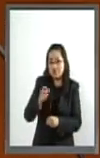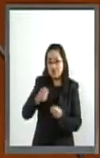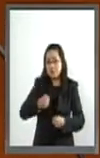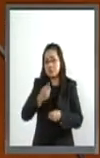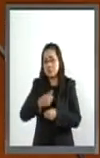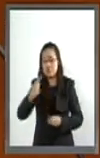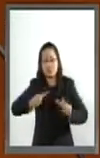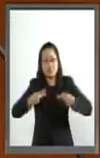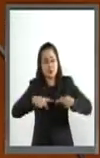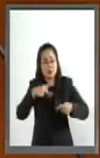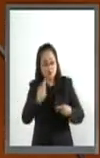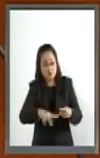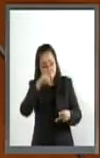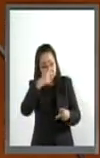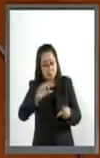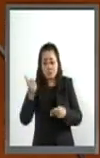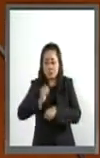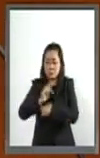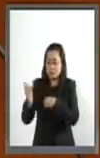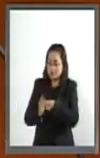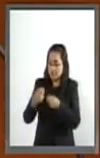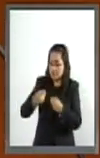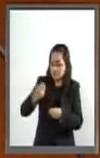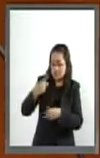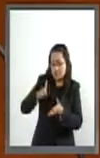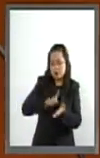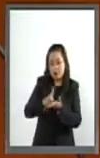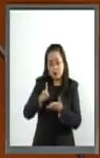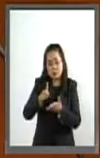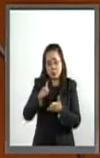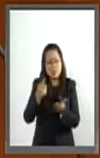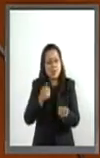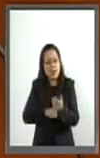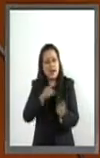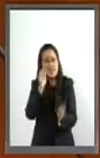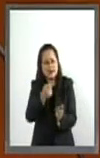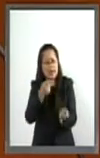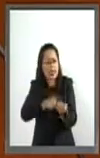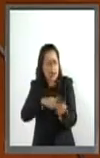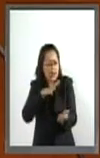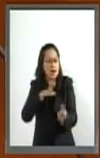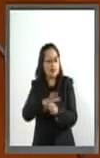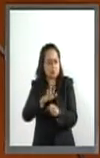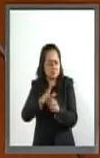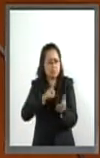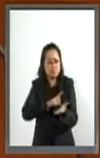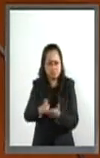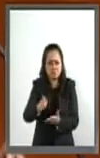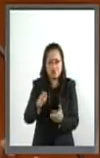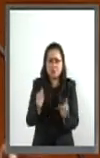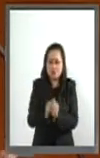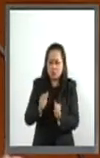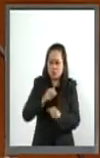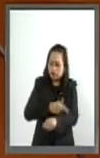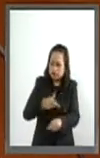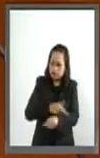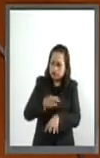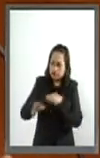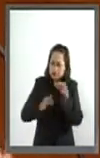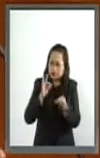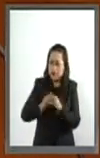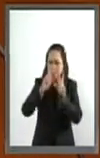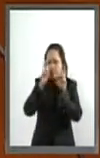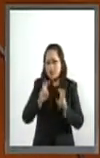migrantes nacionales y extranjeros, reconociéndolos como sujetos de derecho a través de una gestión migratoria